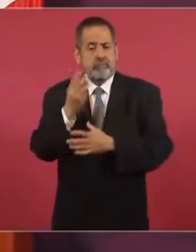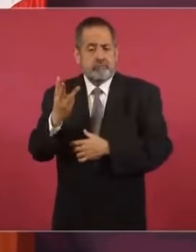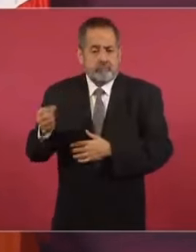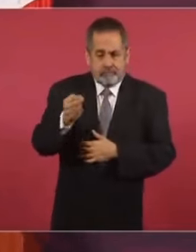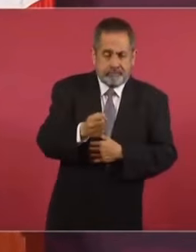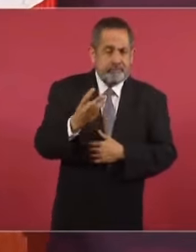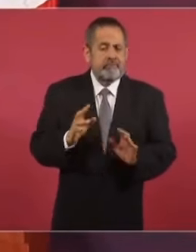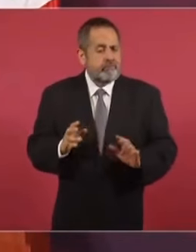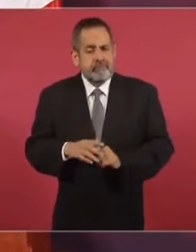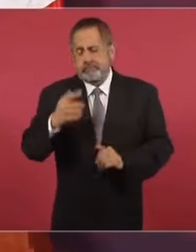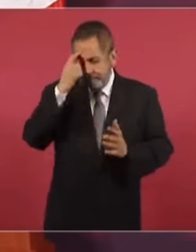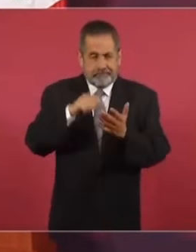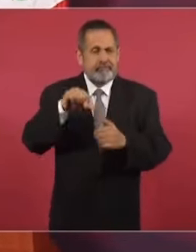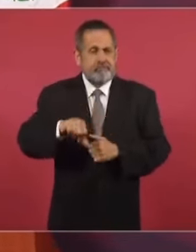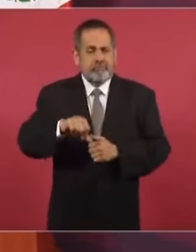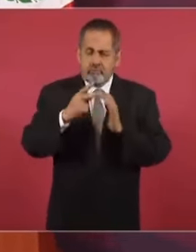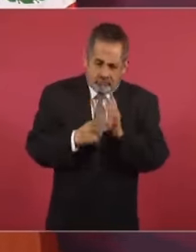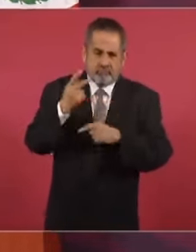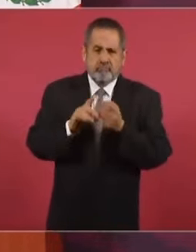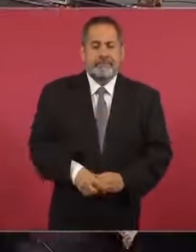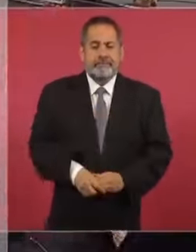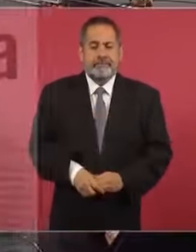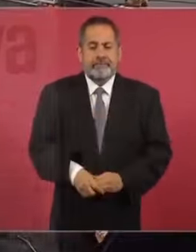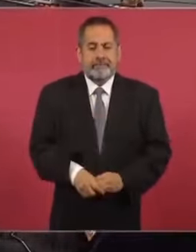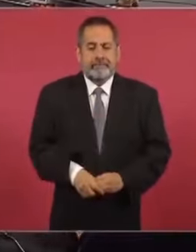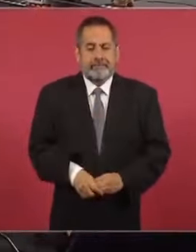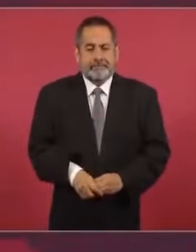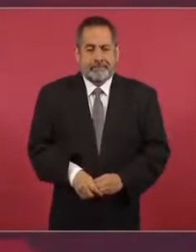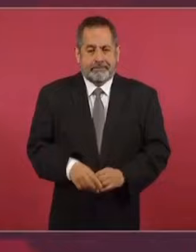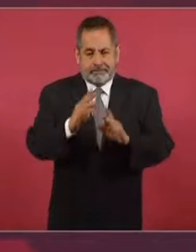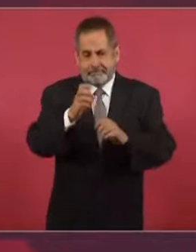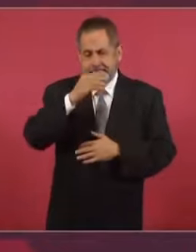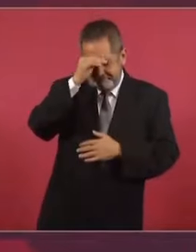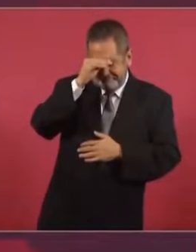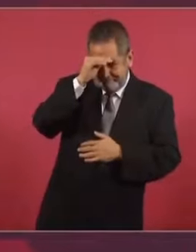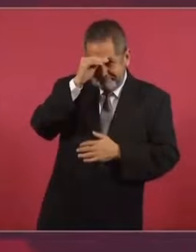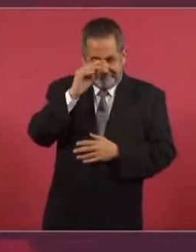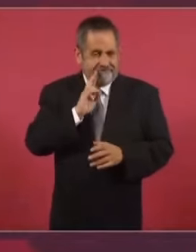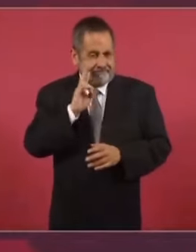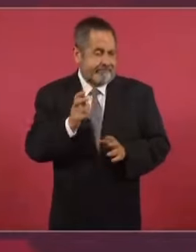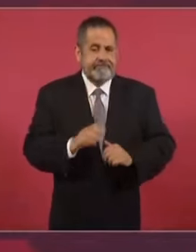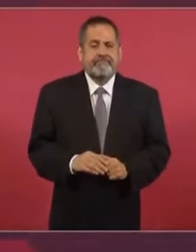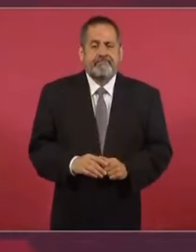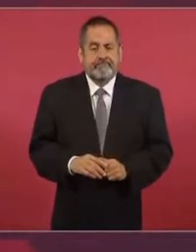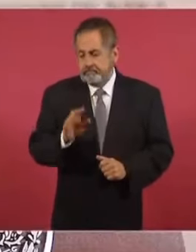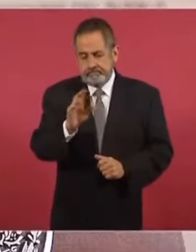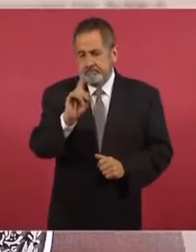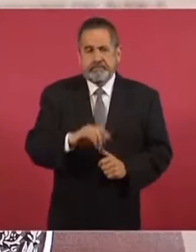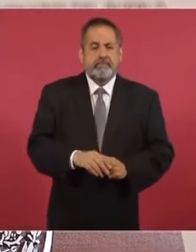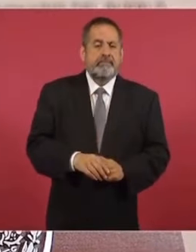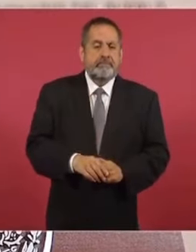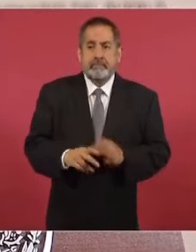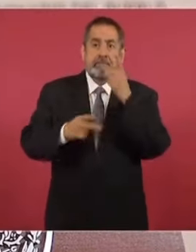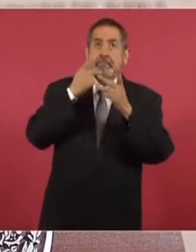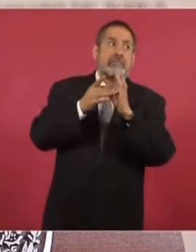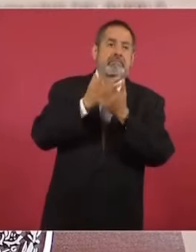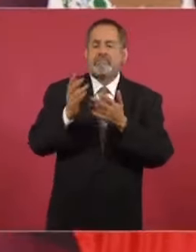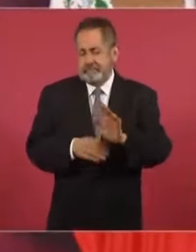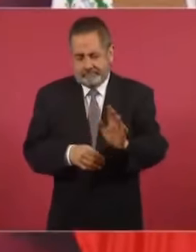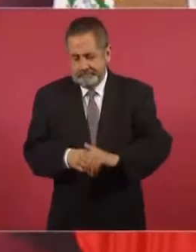Entonces, creo que hoy mismo ya enviamos la nueva terna. ¿Estamos pensando en eso? No, para que no haya